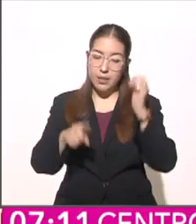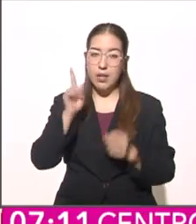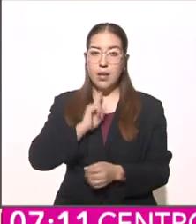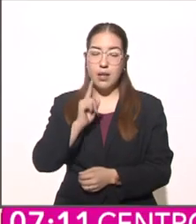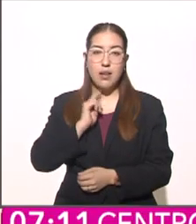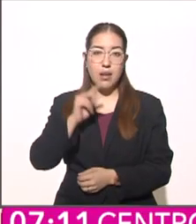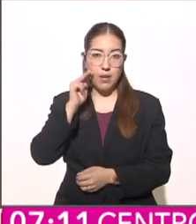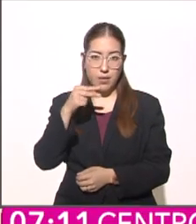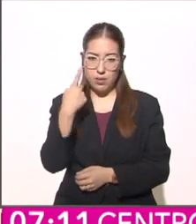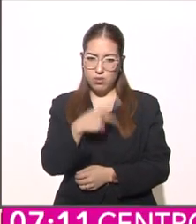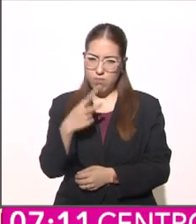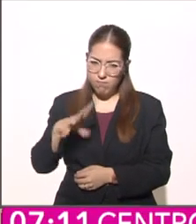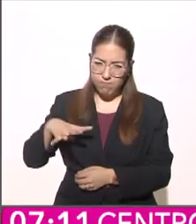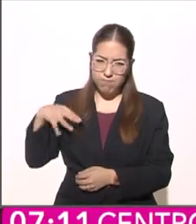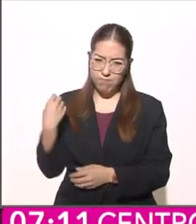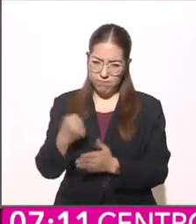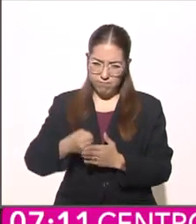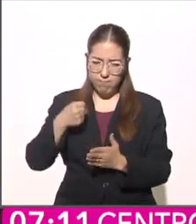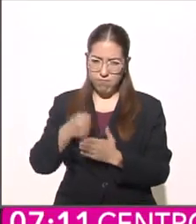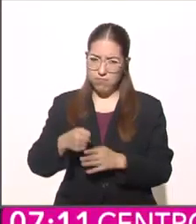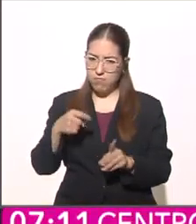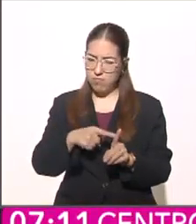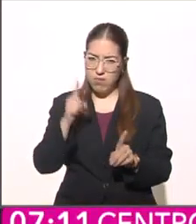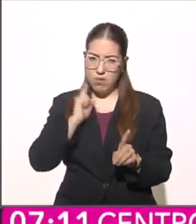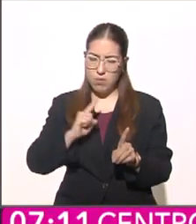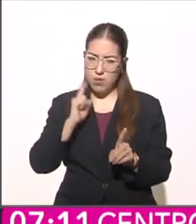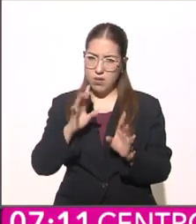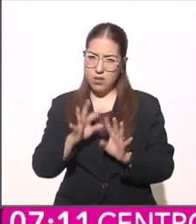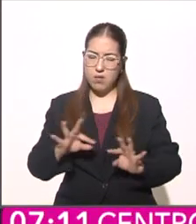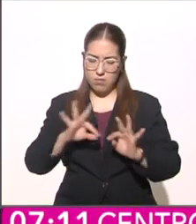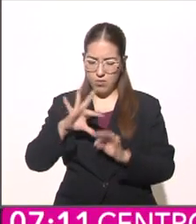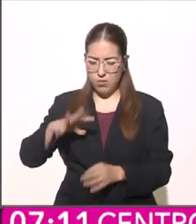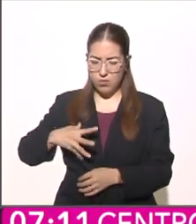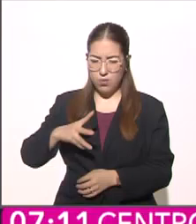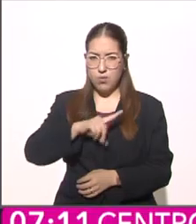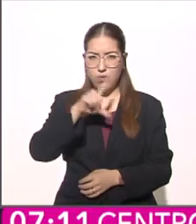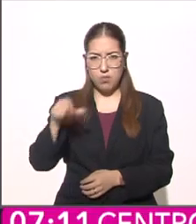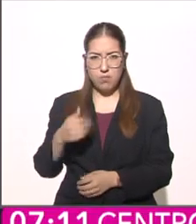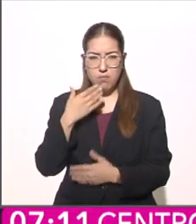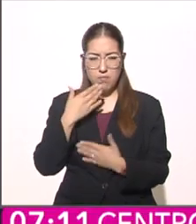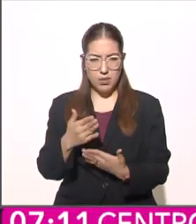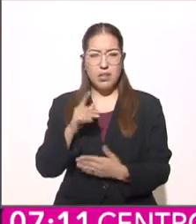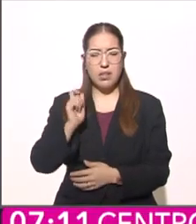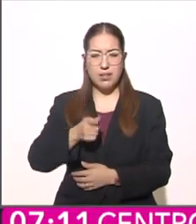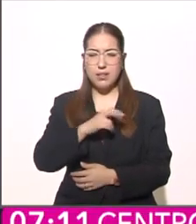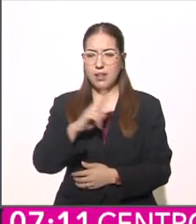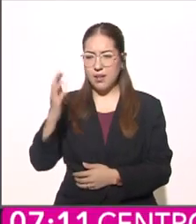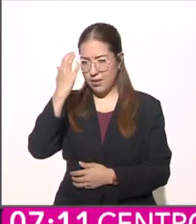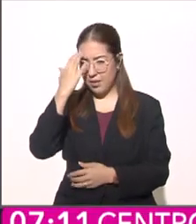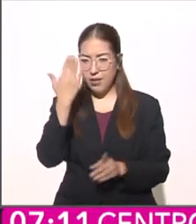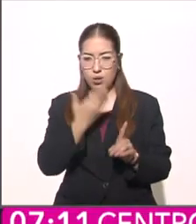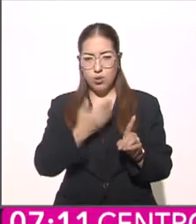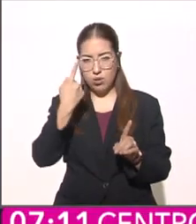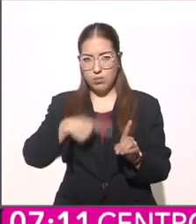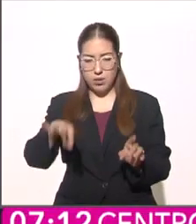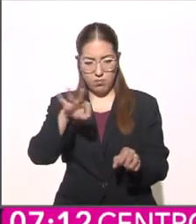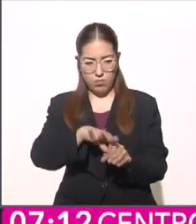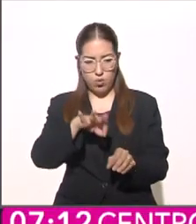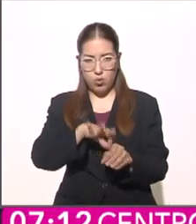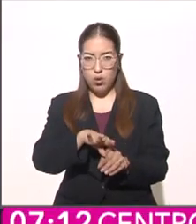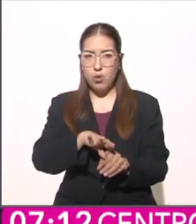que había sido la principal precursora se hizo realidad con el reconocimiento al voto femenino